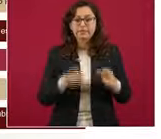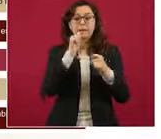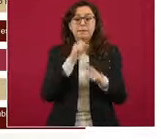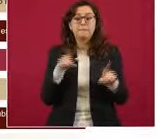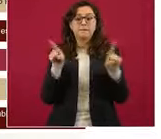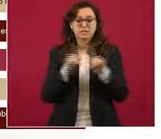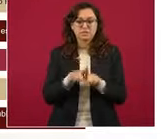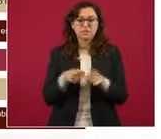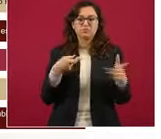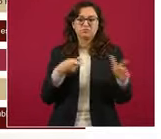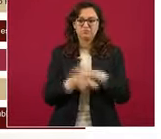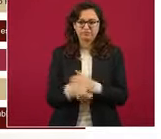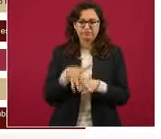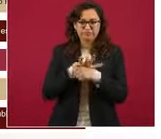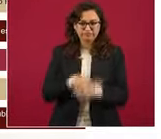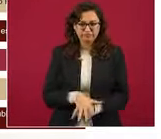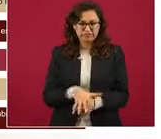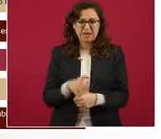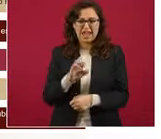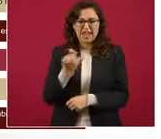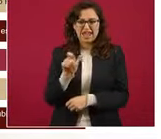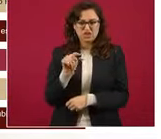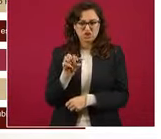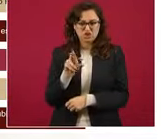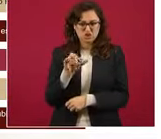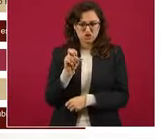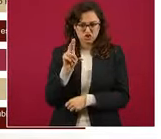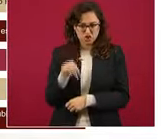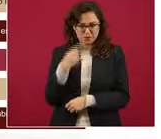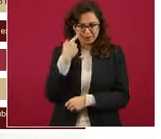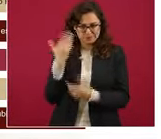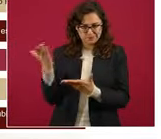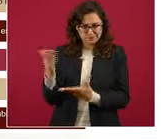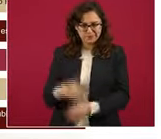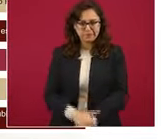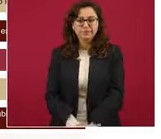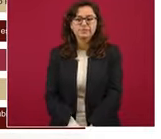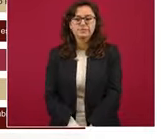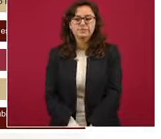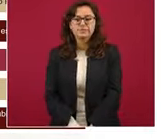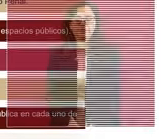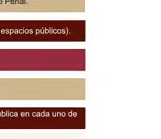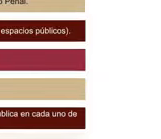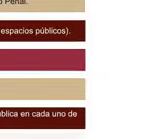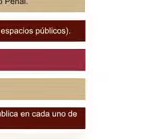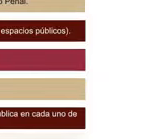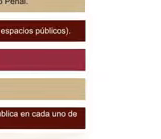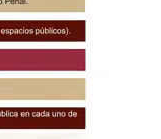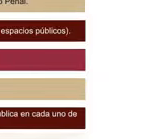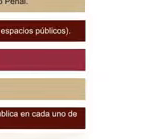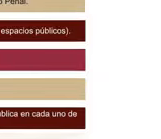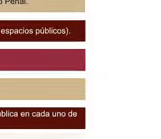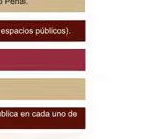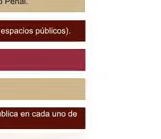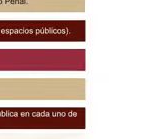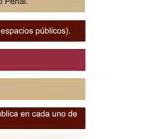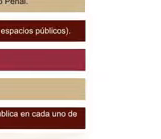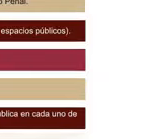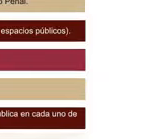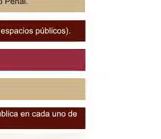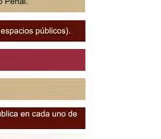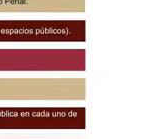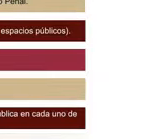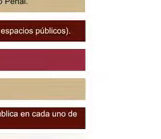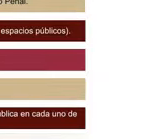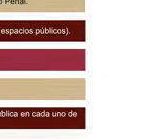piso. Y conforme a la instrucción del presidente, se reforzarán acciones de inteligencia y capacitación policial.